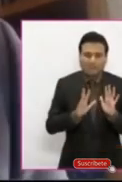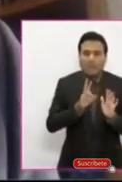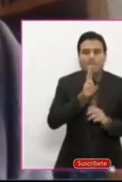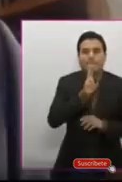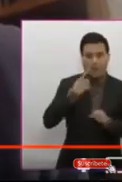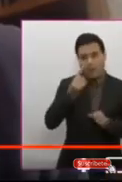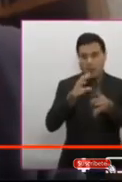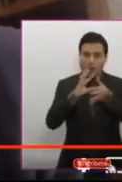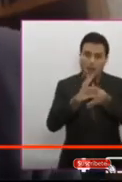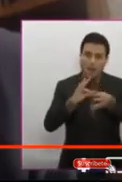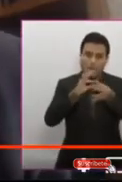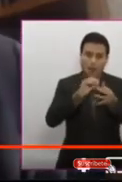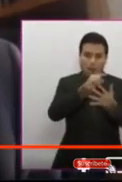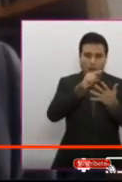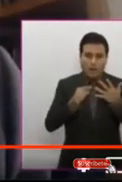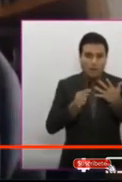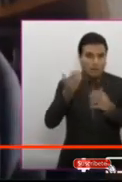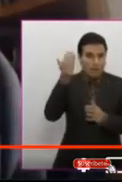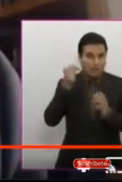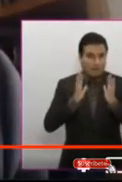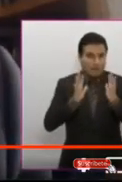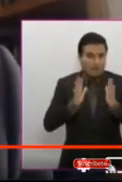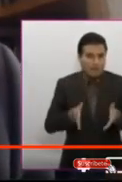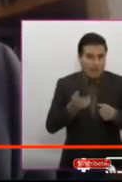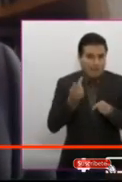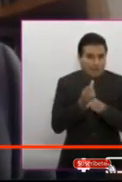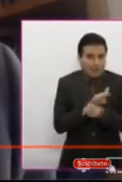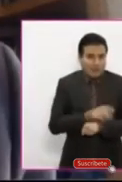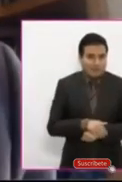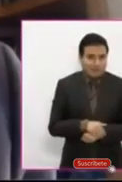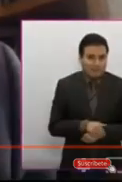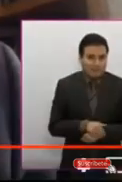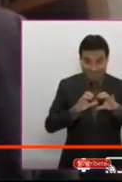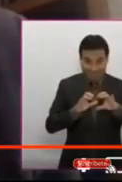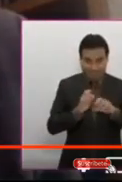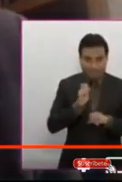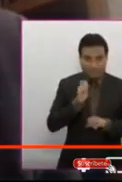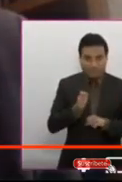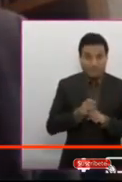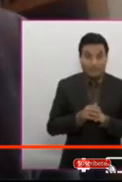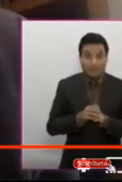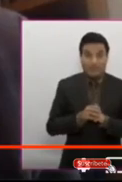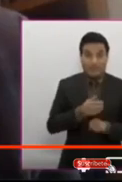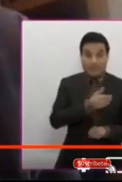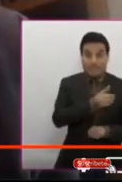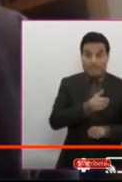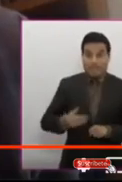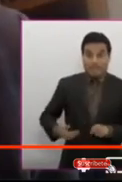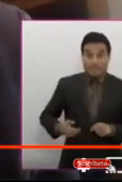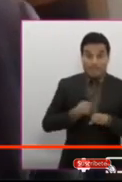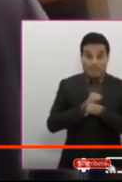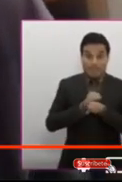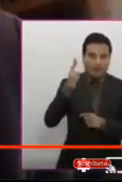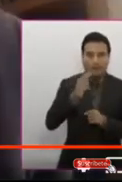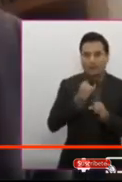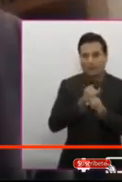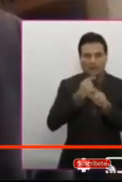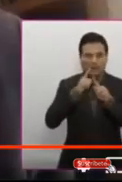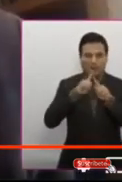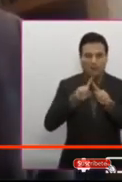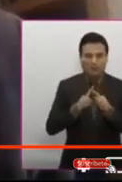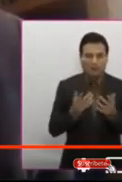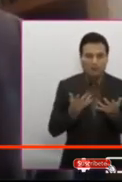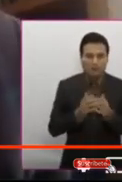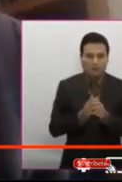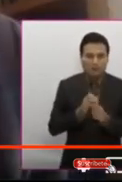promoción lugar hay que decirlo este acuerdo y tendría primero de septiembre atrás se deje de